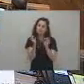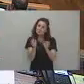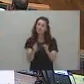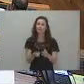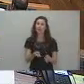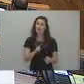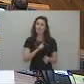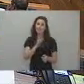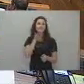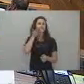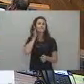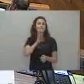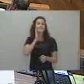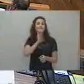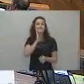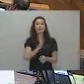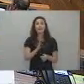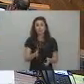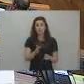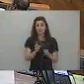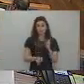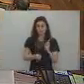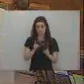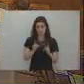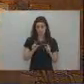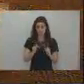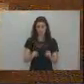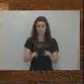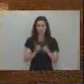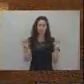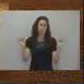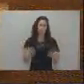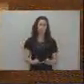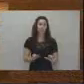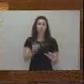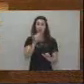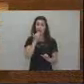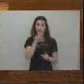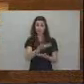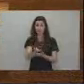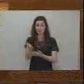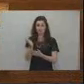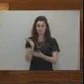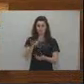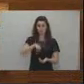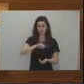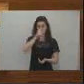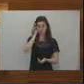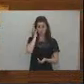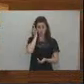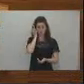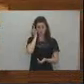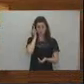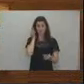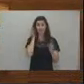Eso supone que podemos decidir que quienes han llevado a la ruina las cajas que eran de todos y de todas, pedirles explicaciones o